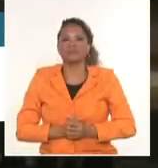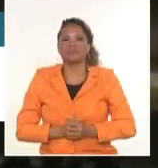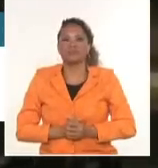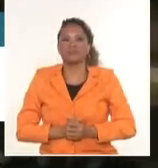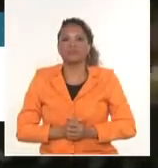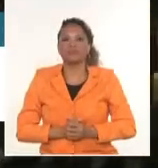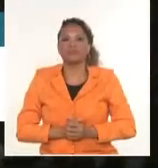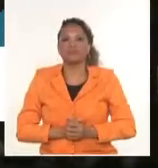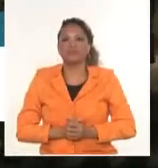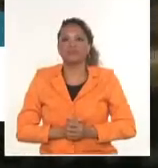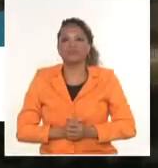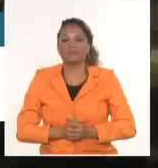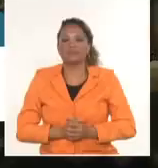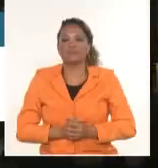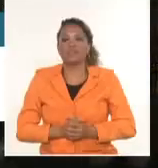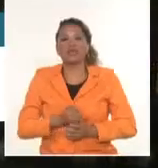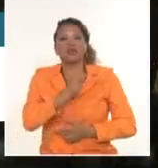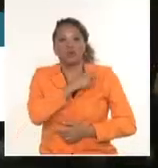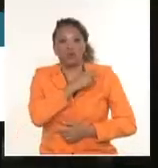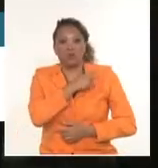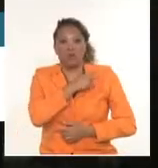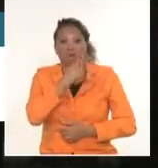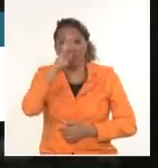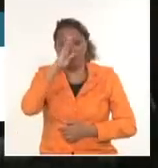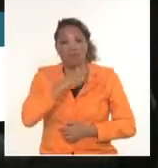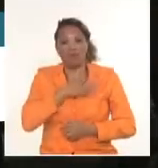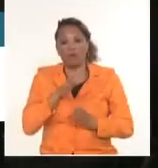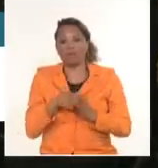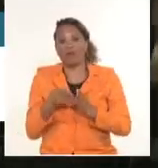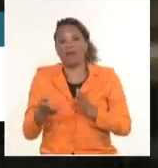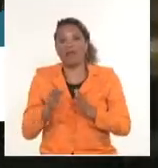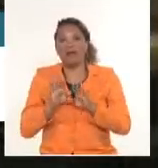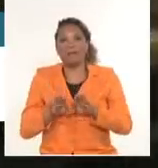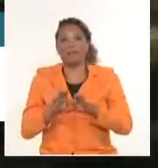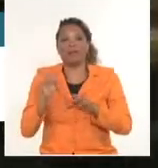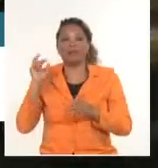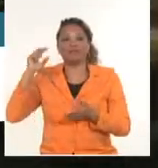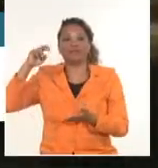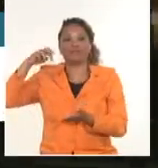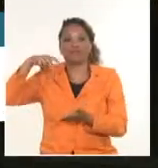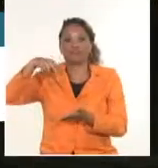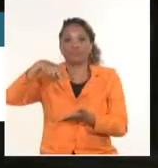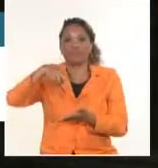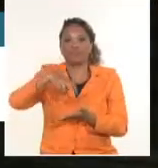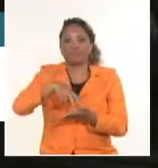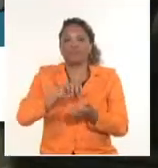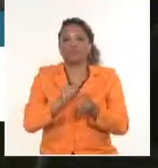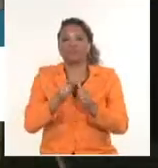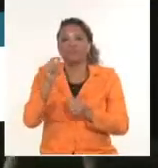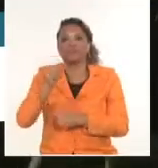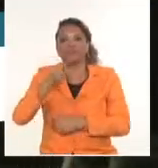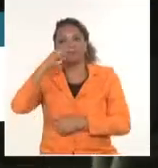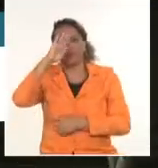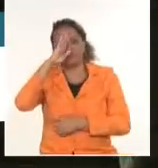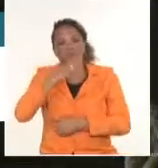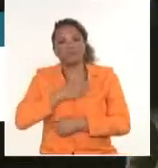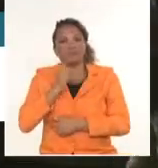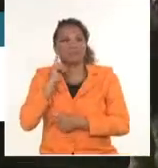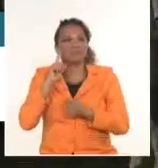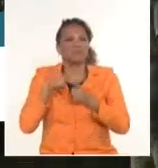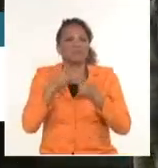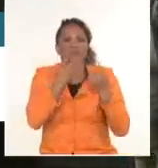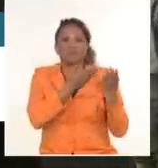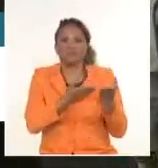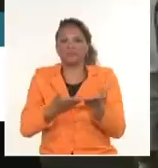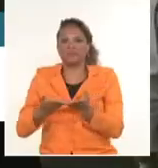apostadas las máximas autoridades que han tenido a bien dirigirse a la losa del Aeropuerto Internacional para darle ese recibimiento de